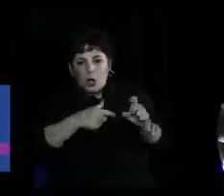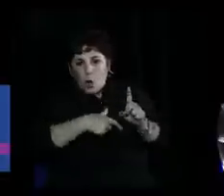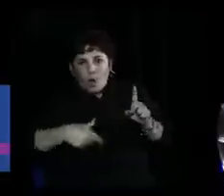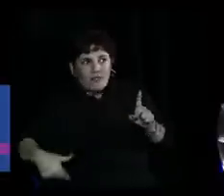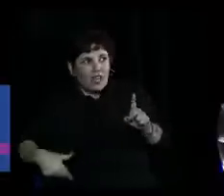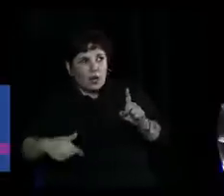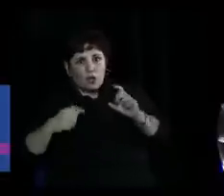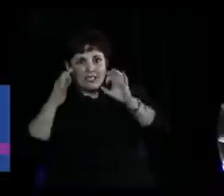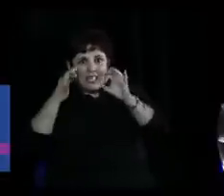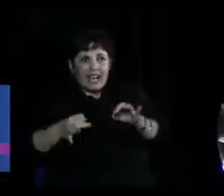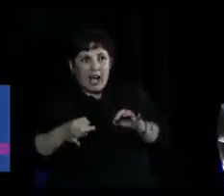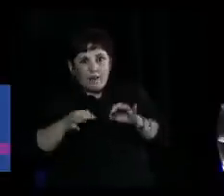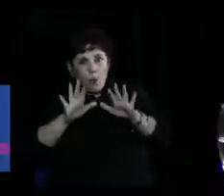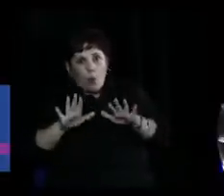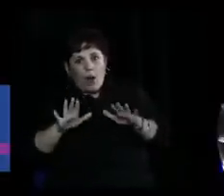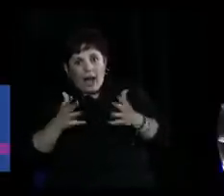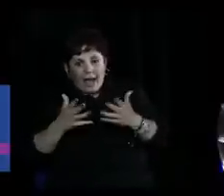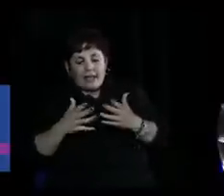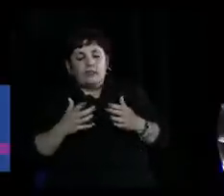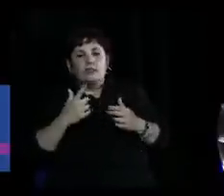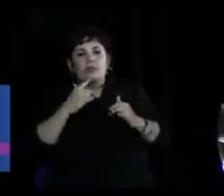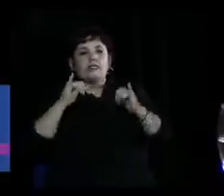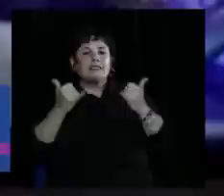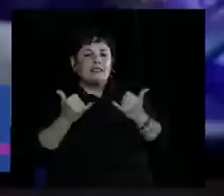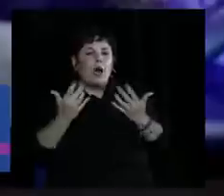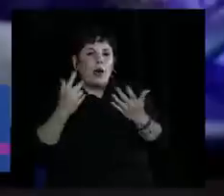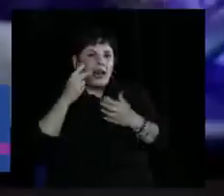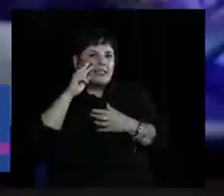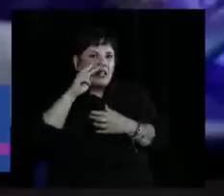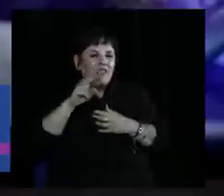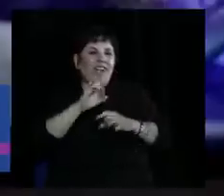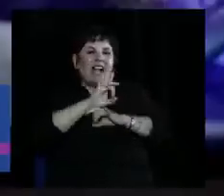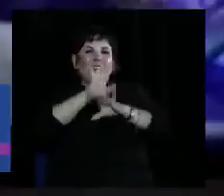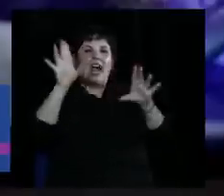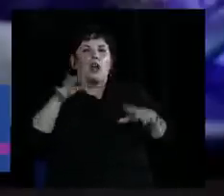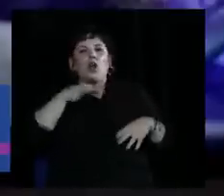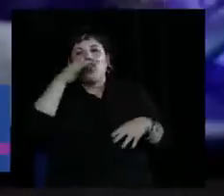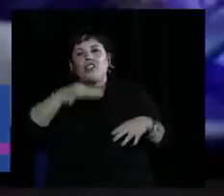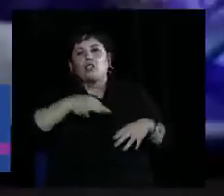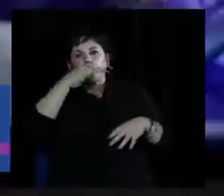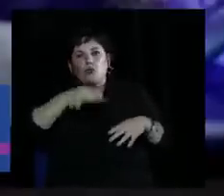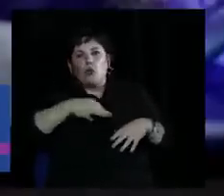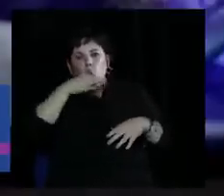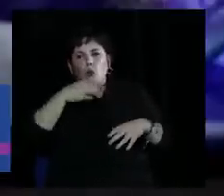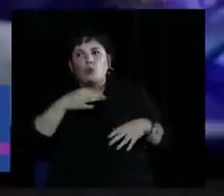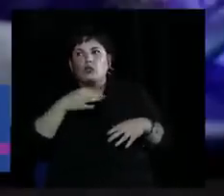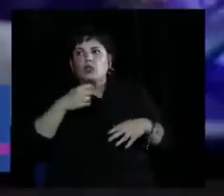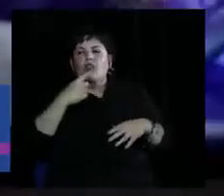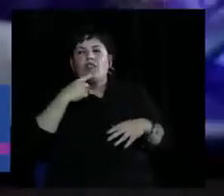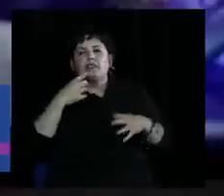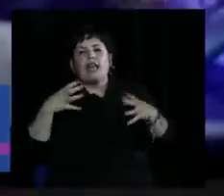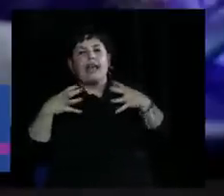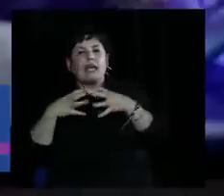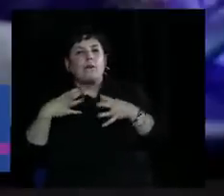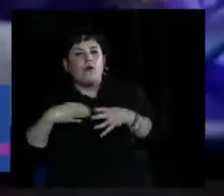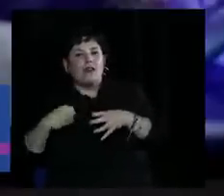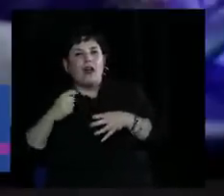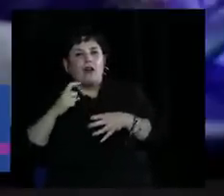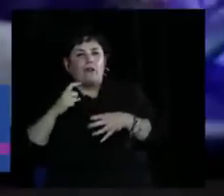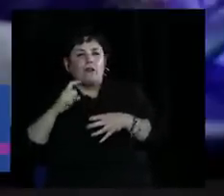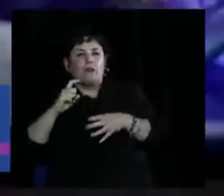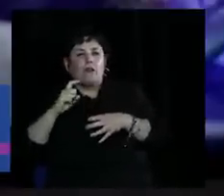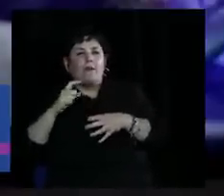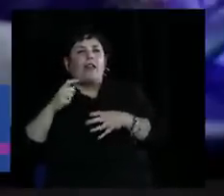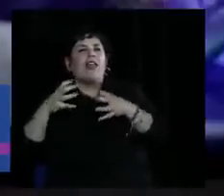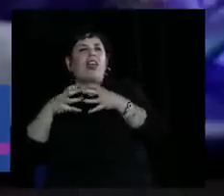a esto. Sobre todo cuando aparecen ya claramente en los discursos la línea, esa línea de la derecha a nivel internacional,